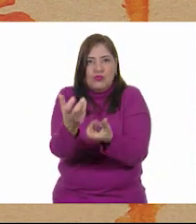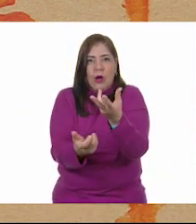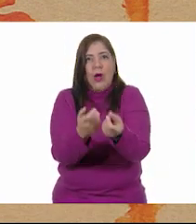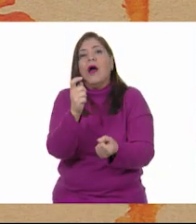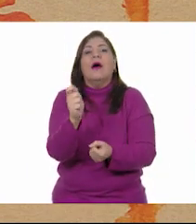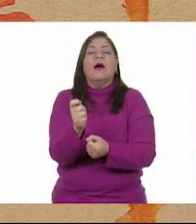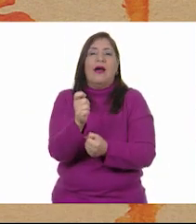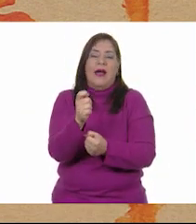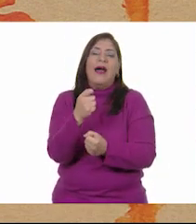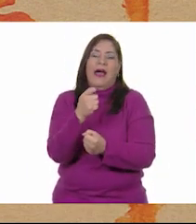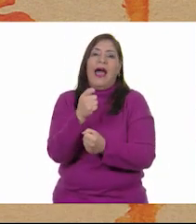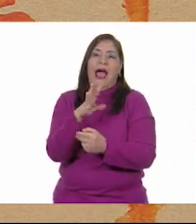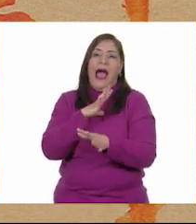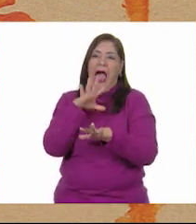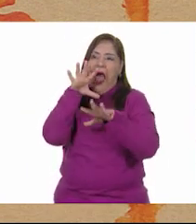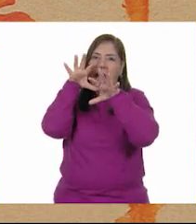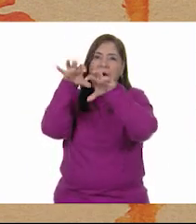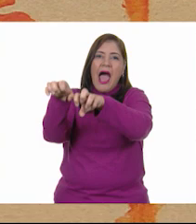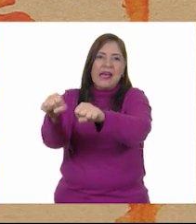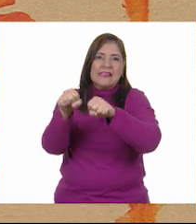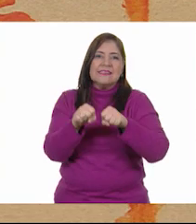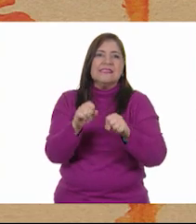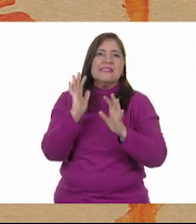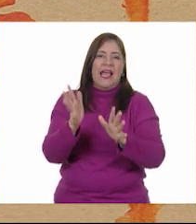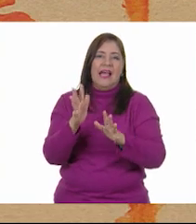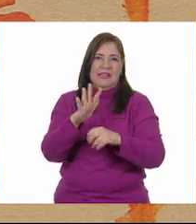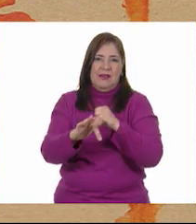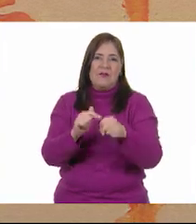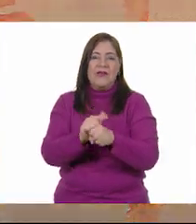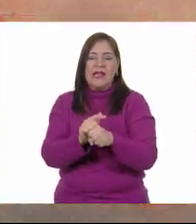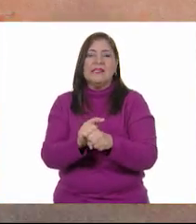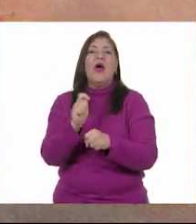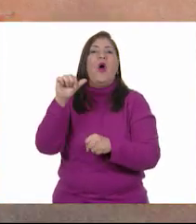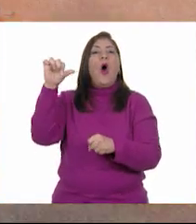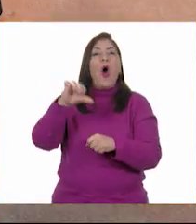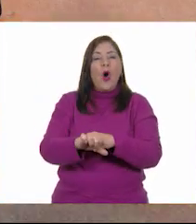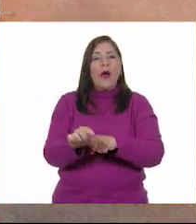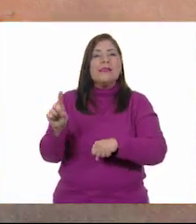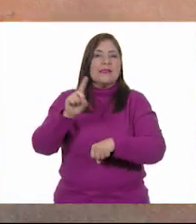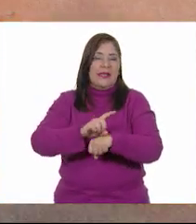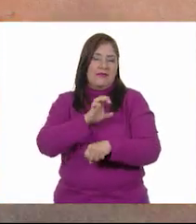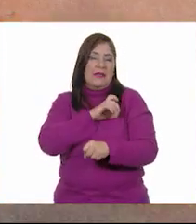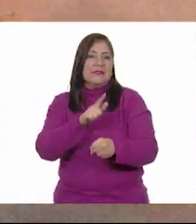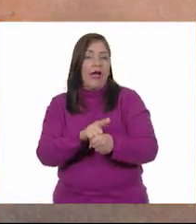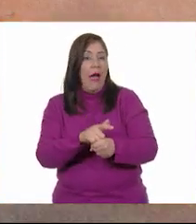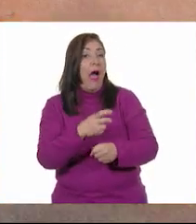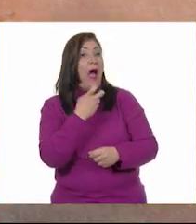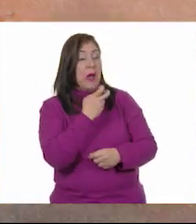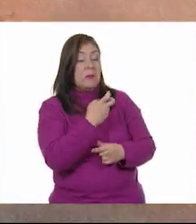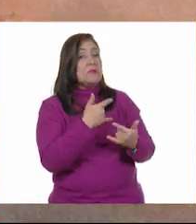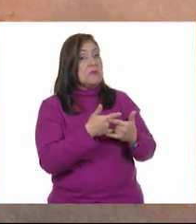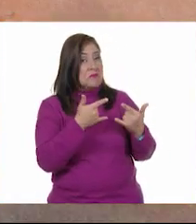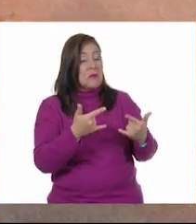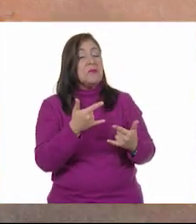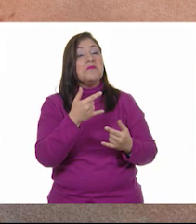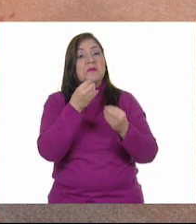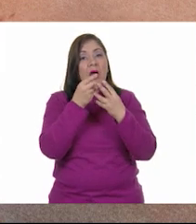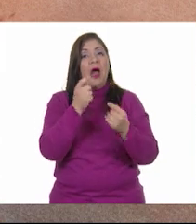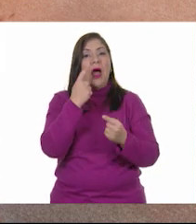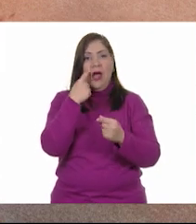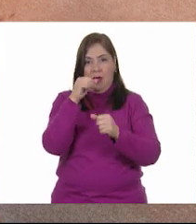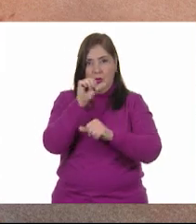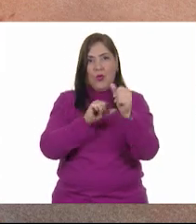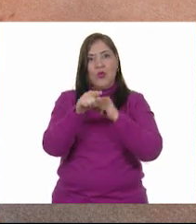nuestra presa. Es una noche muy especial. Eso ha sido una muy buena historia. Ahora es tu